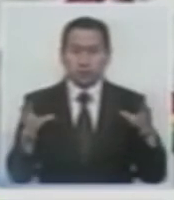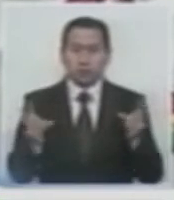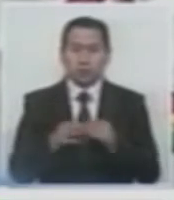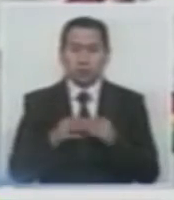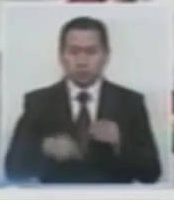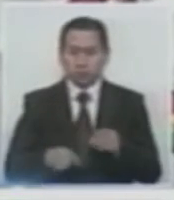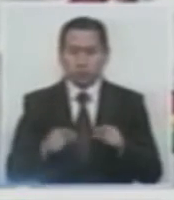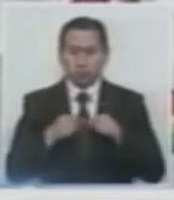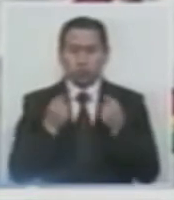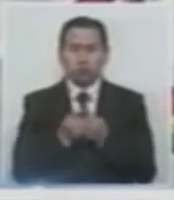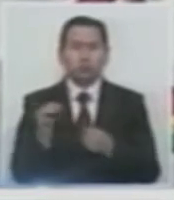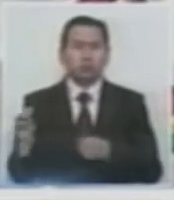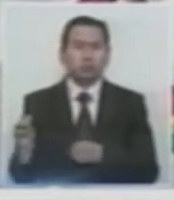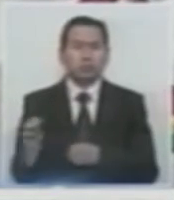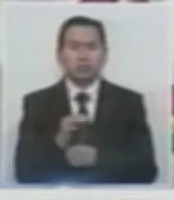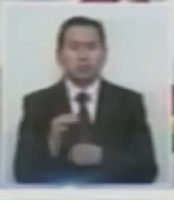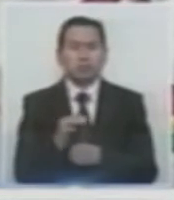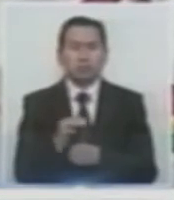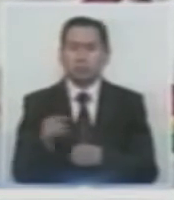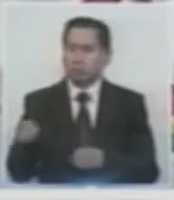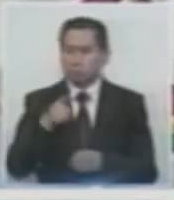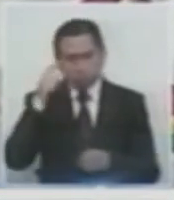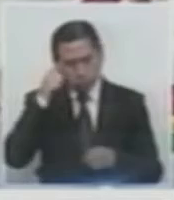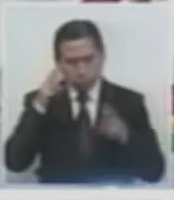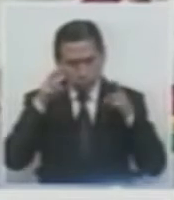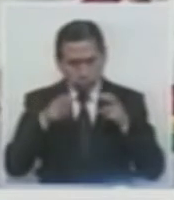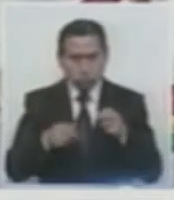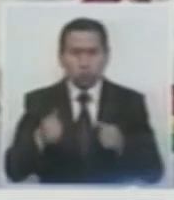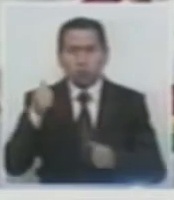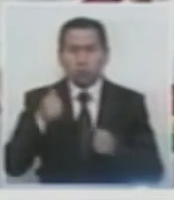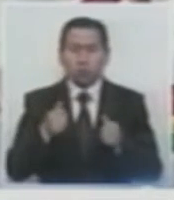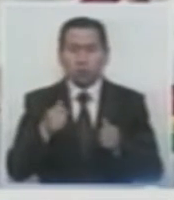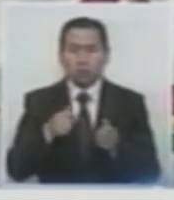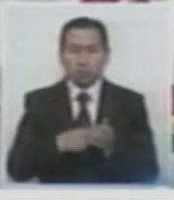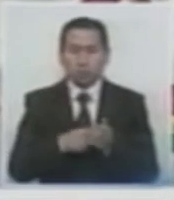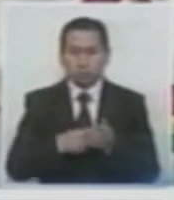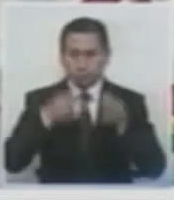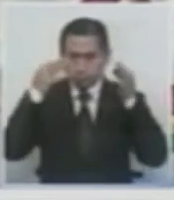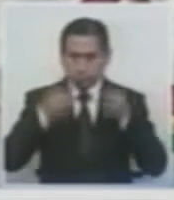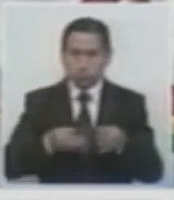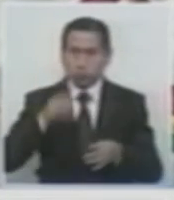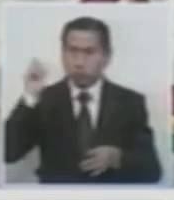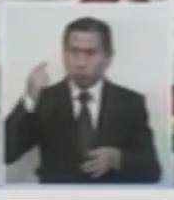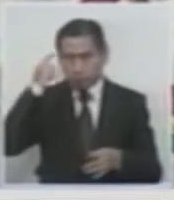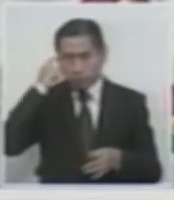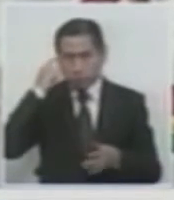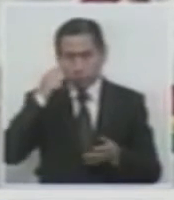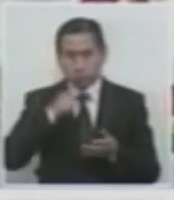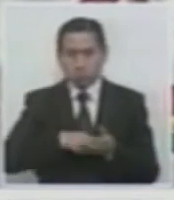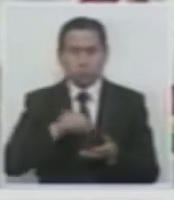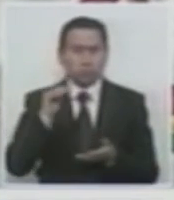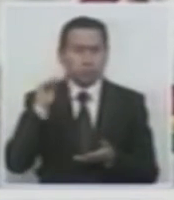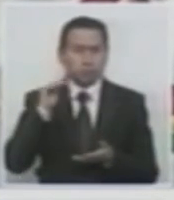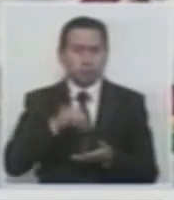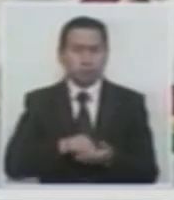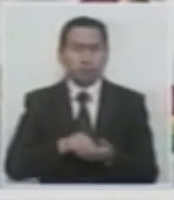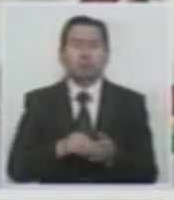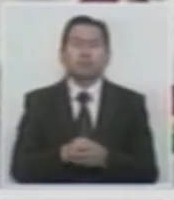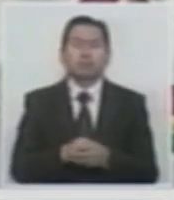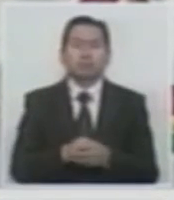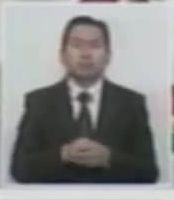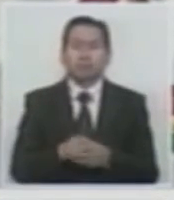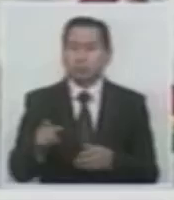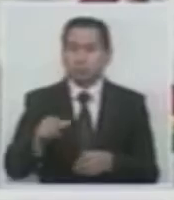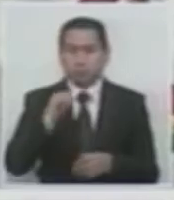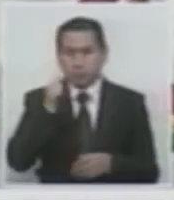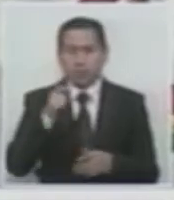gabinete para poder analizar cuáles serán las medidas que el gobierno nacional aplicará a partir del